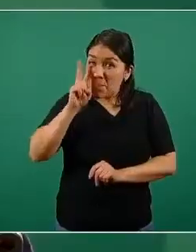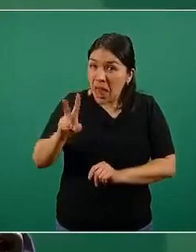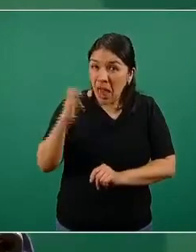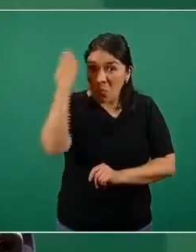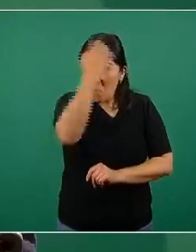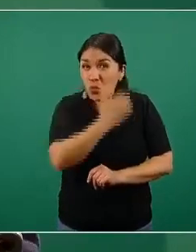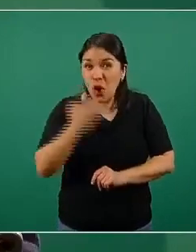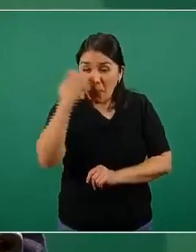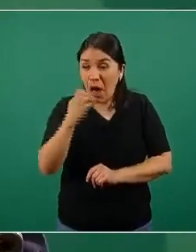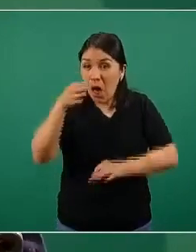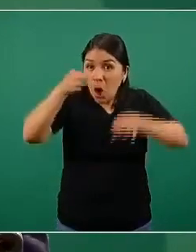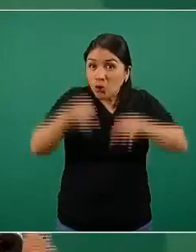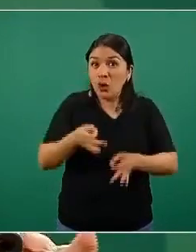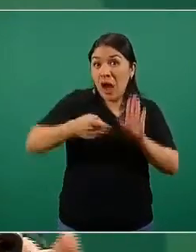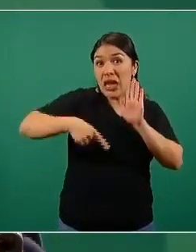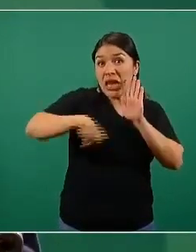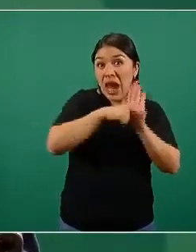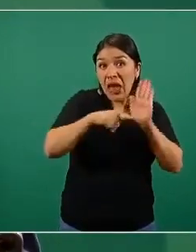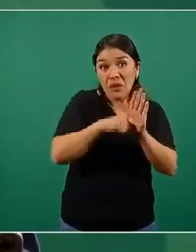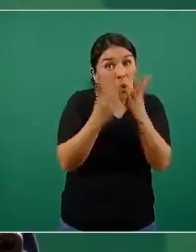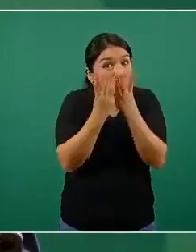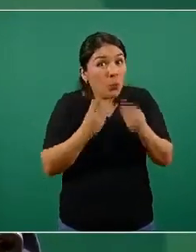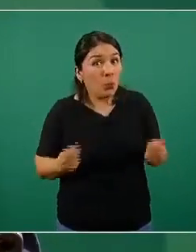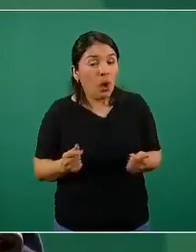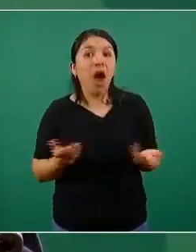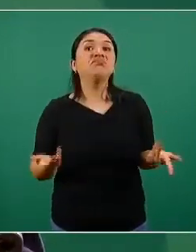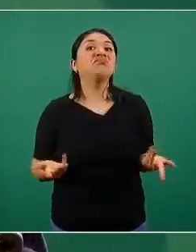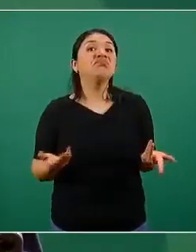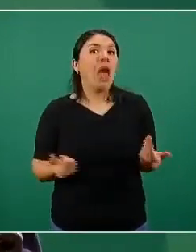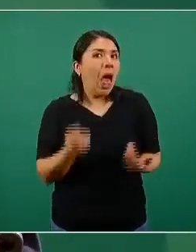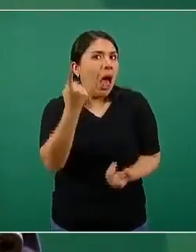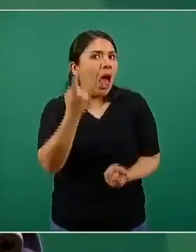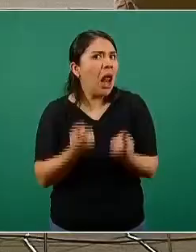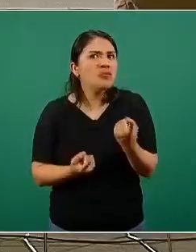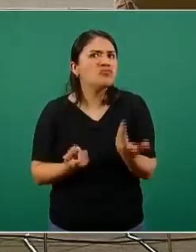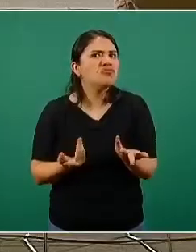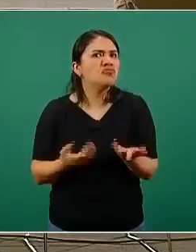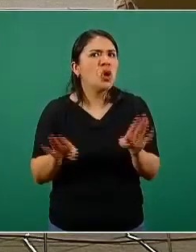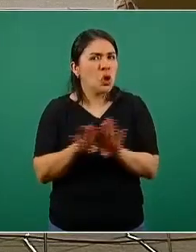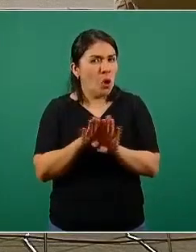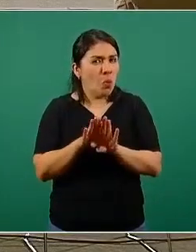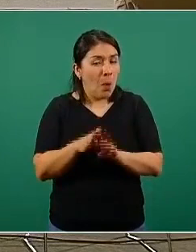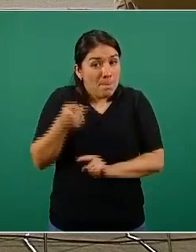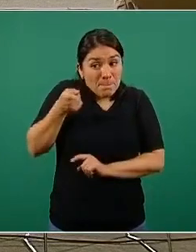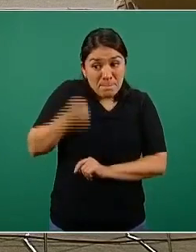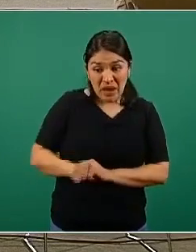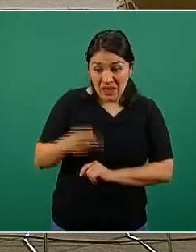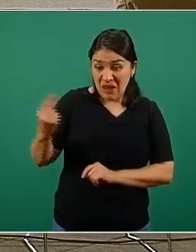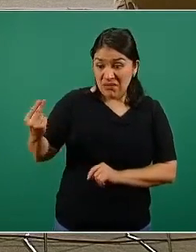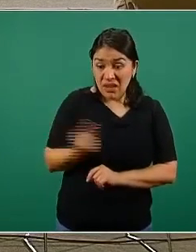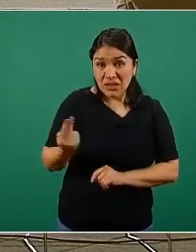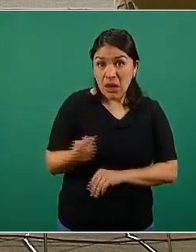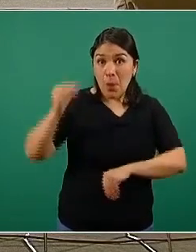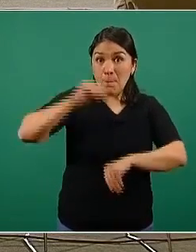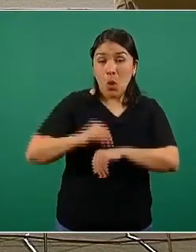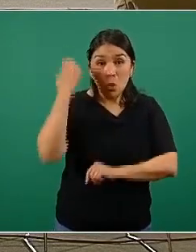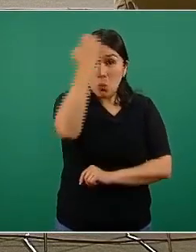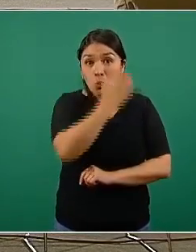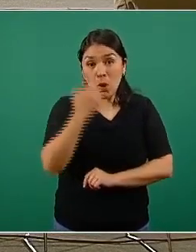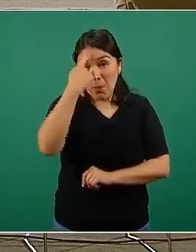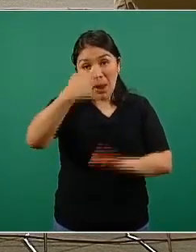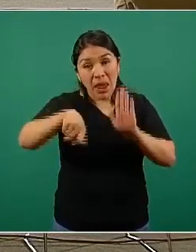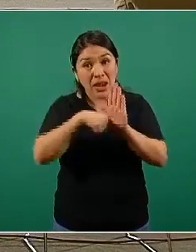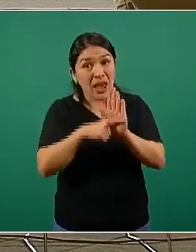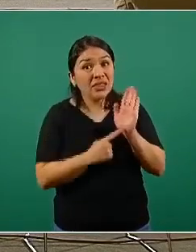PCR negativo. ¿Por qué? Porque en general no está dentro de los lineamientos la necesidad de tener una prueba